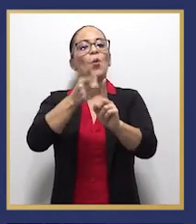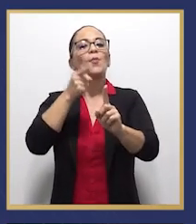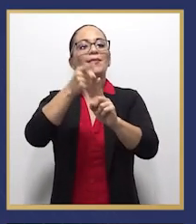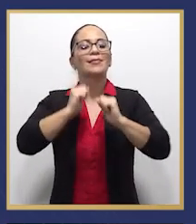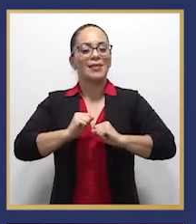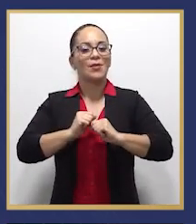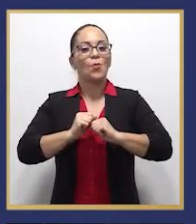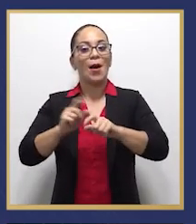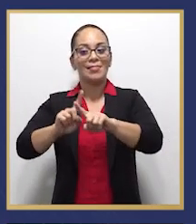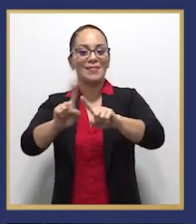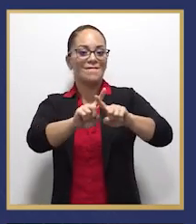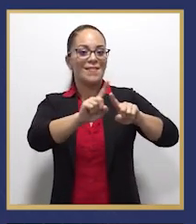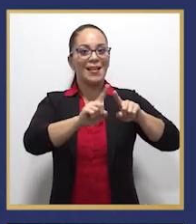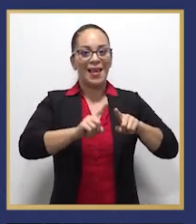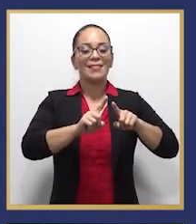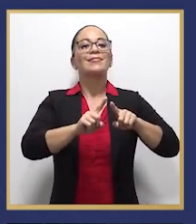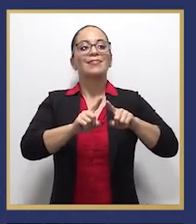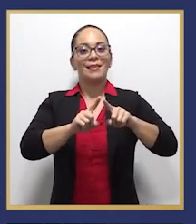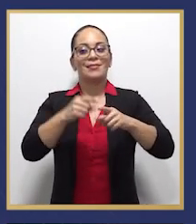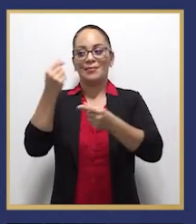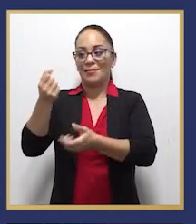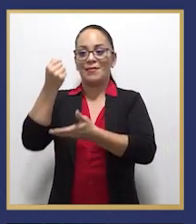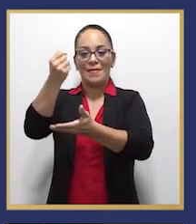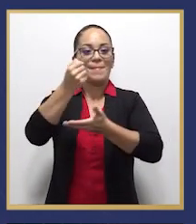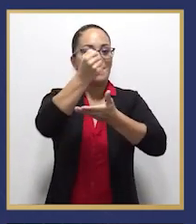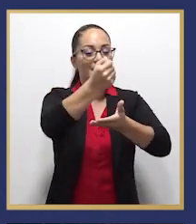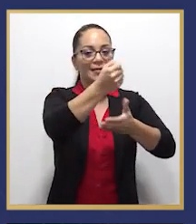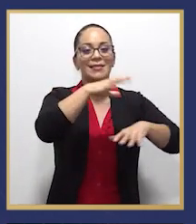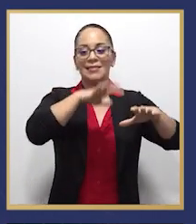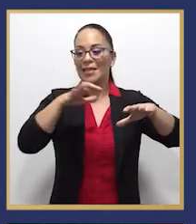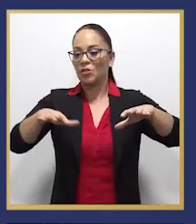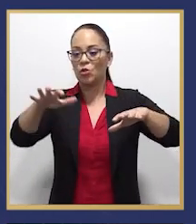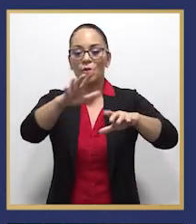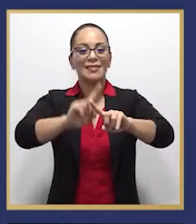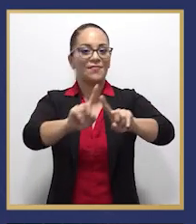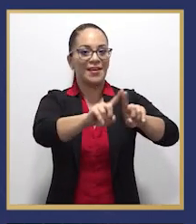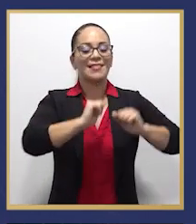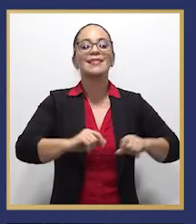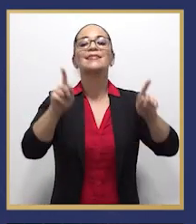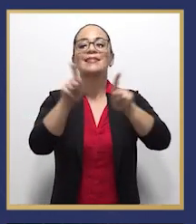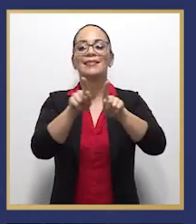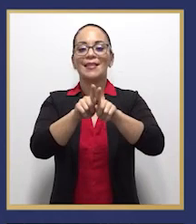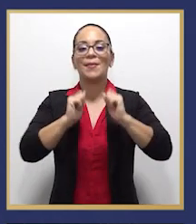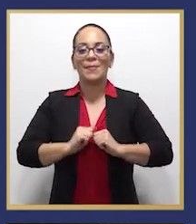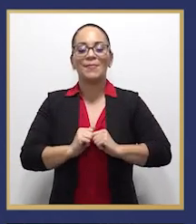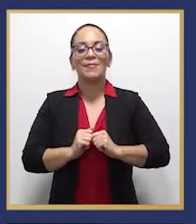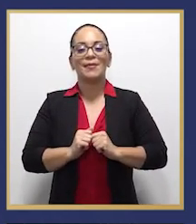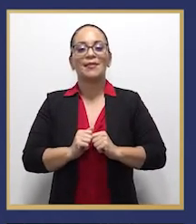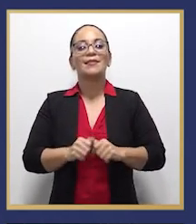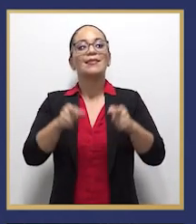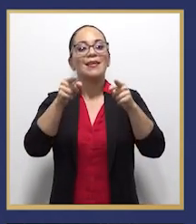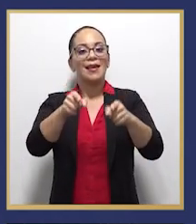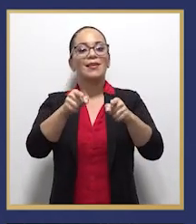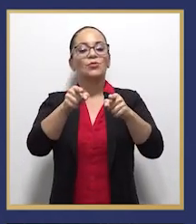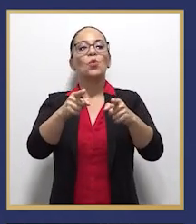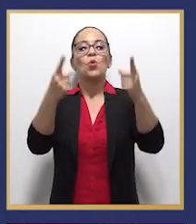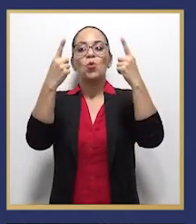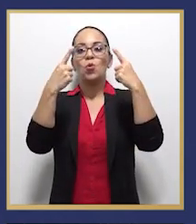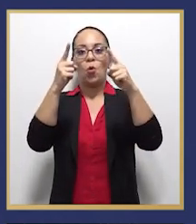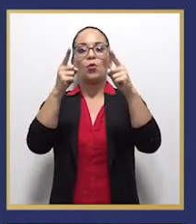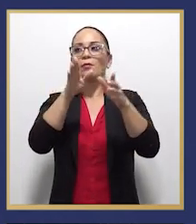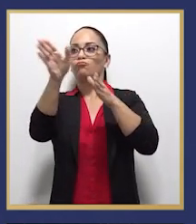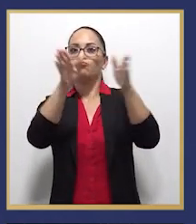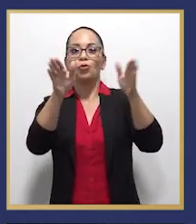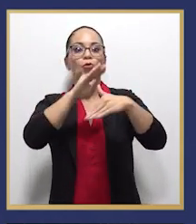entado a diversificar el origen de las inversiones los sectores pero también que estas lleguen a todas